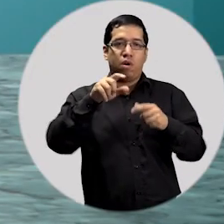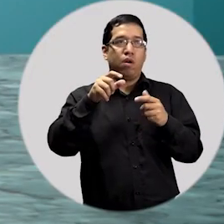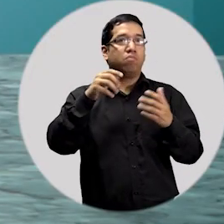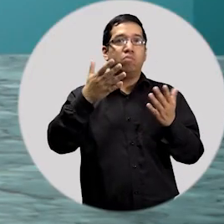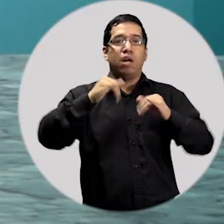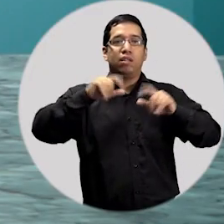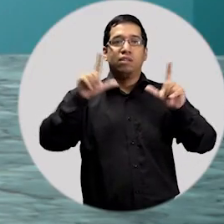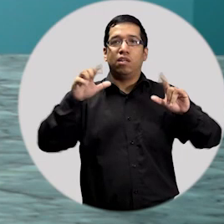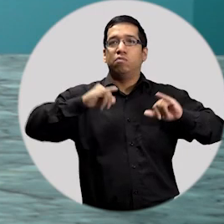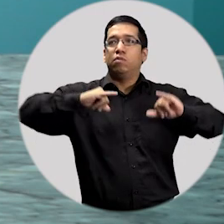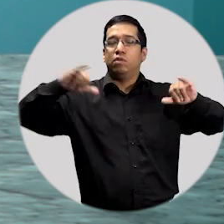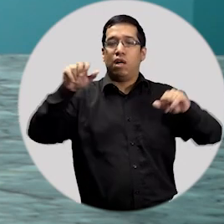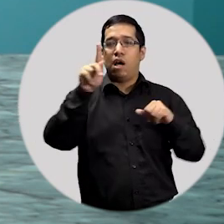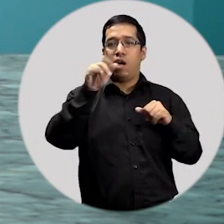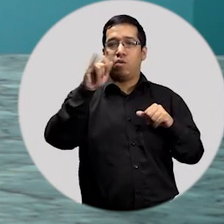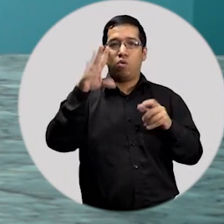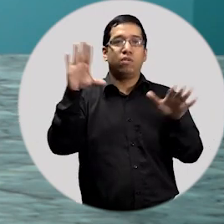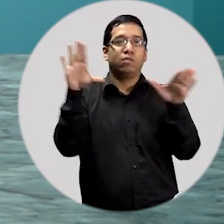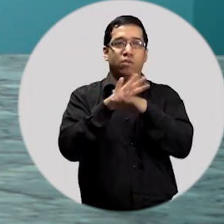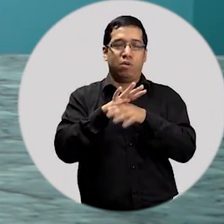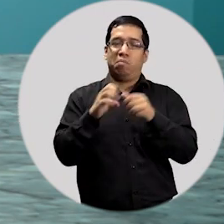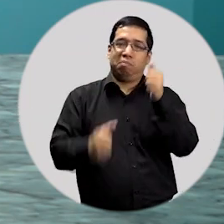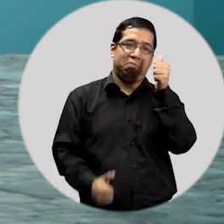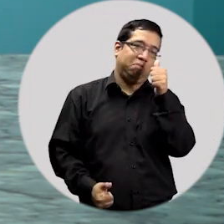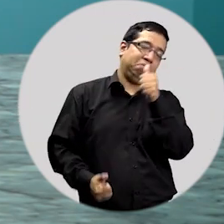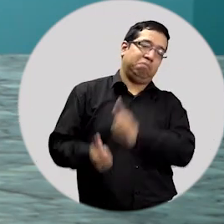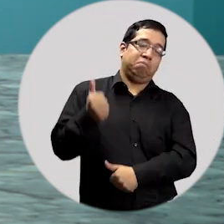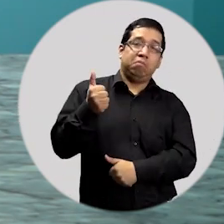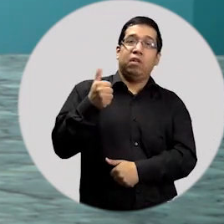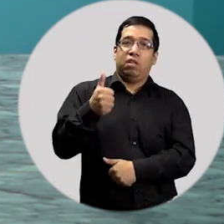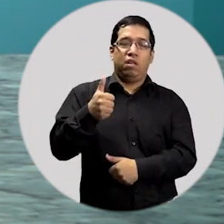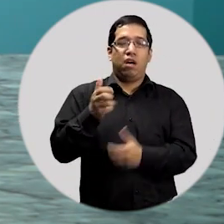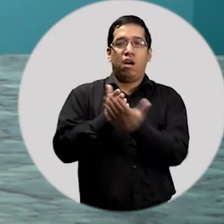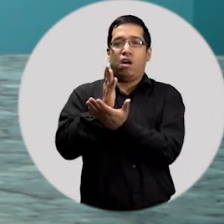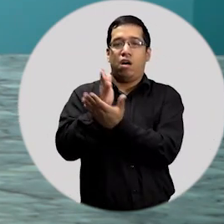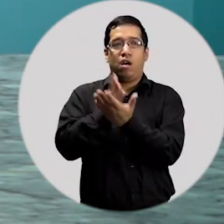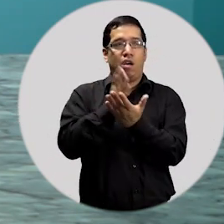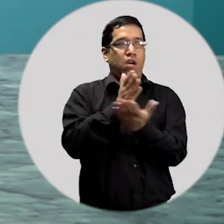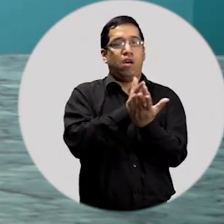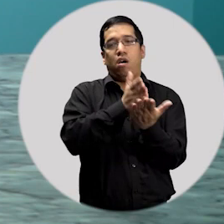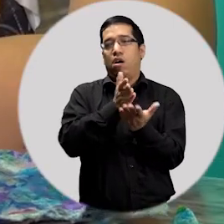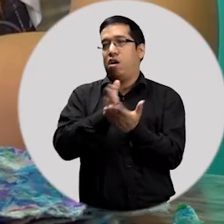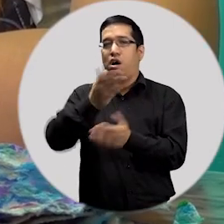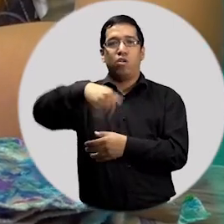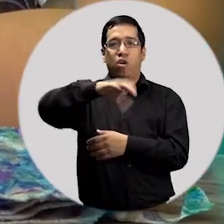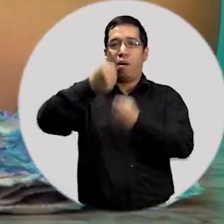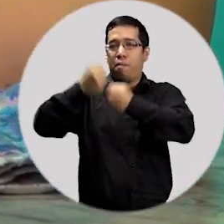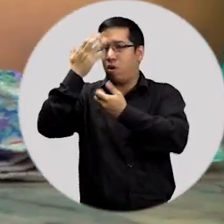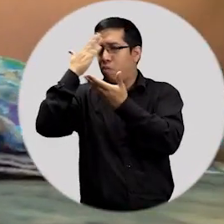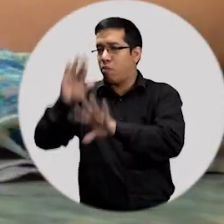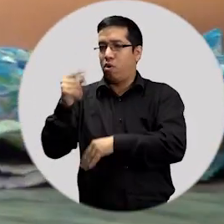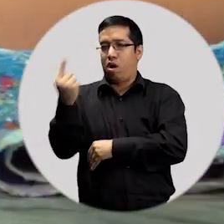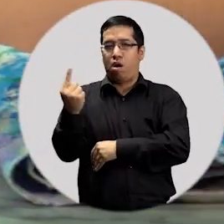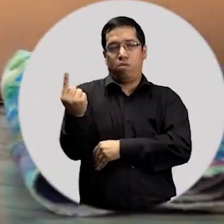empezar ya con el colorcito dorado, ahora como para poder darle un brillo. Vamos a empezar